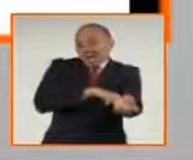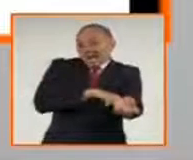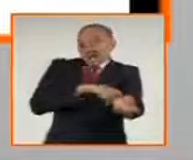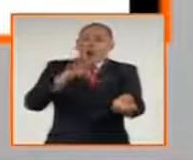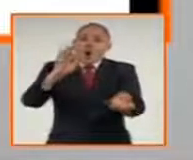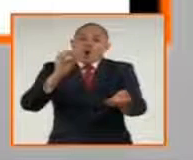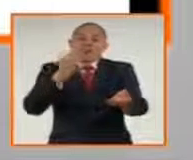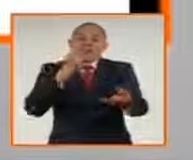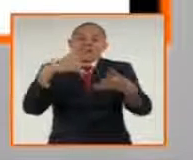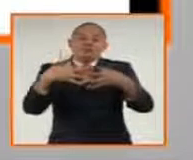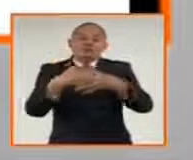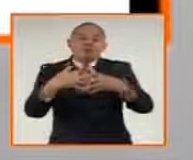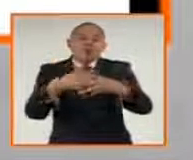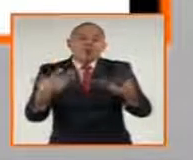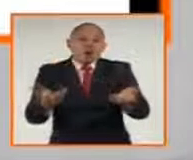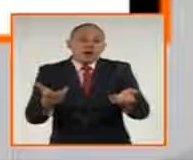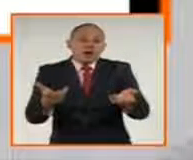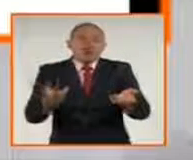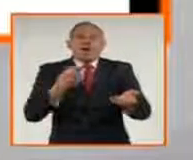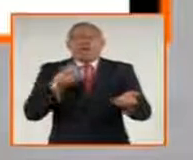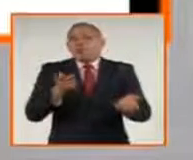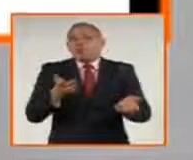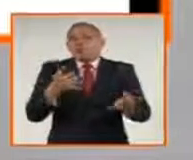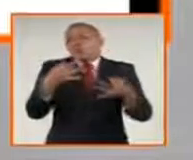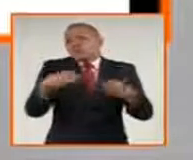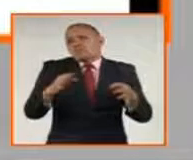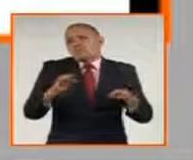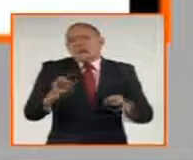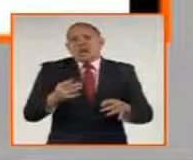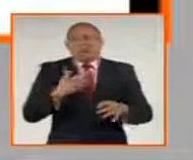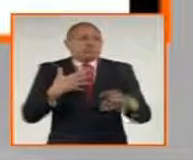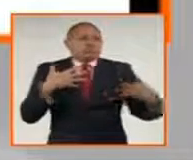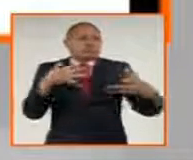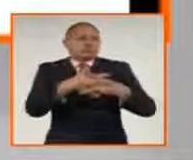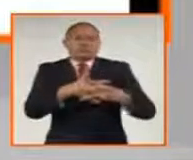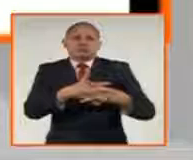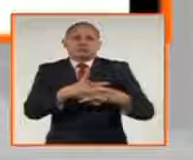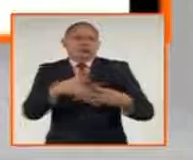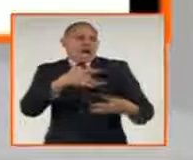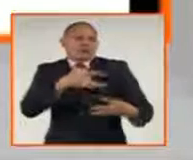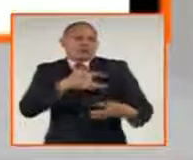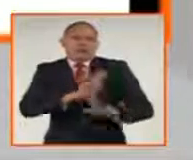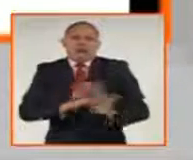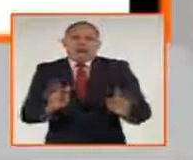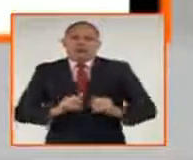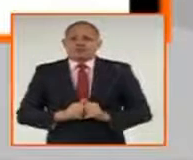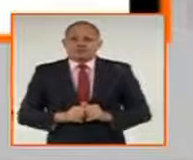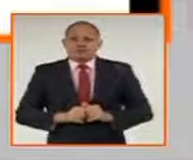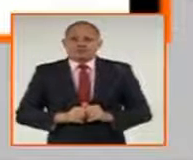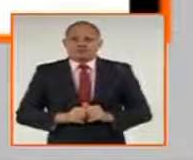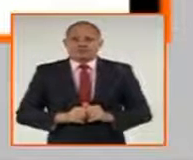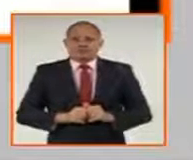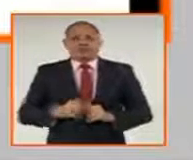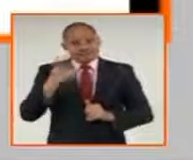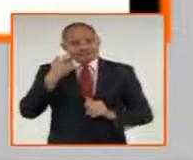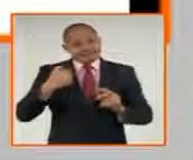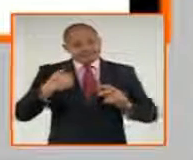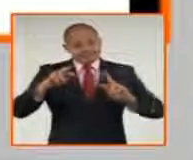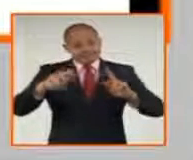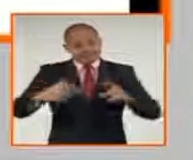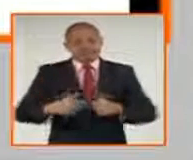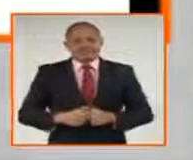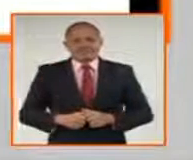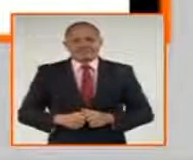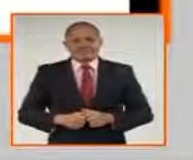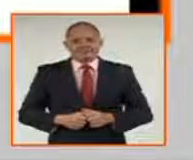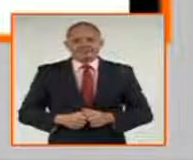además además de lo que les expliqué de la filiación, en el caso de la afinidad se refuerza, se robustece la